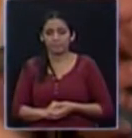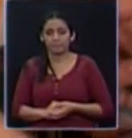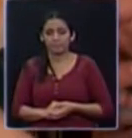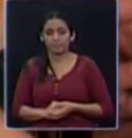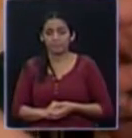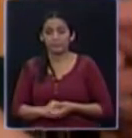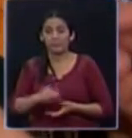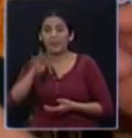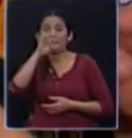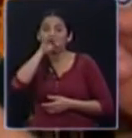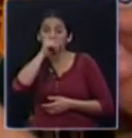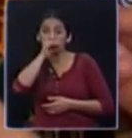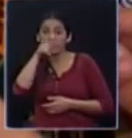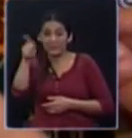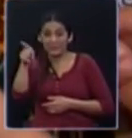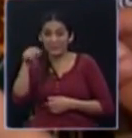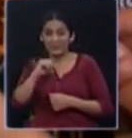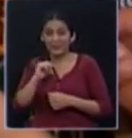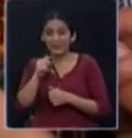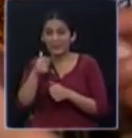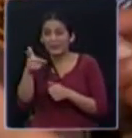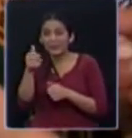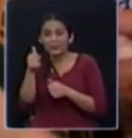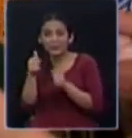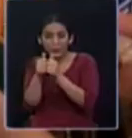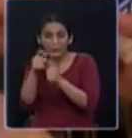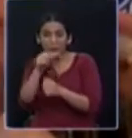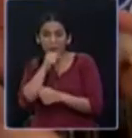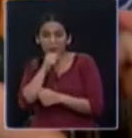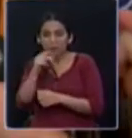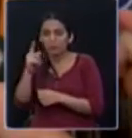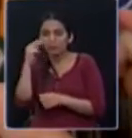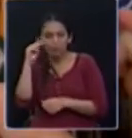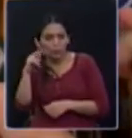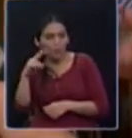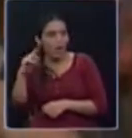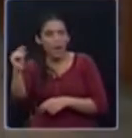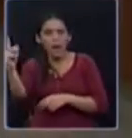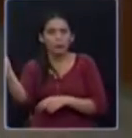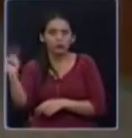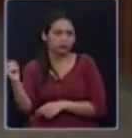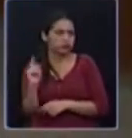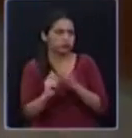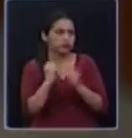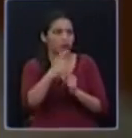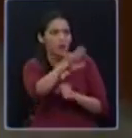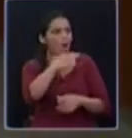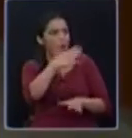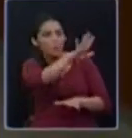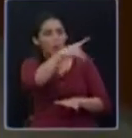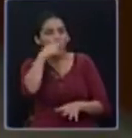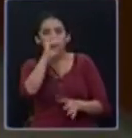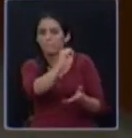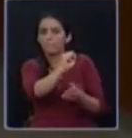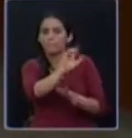el vigilante que estaba con el mayor allá, el agente, entonces corrió y lo detuvo al señor. El chofer fue llevado hasta la